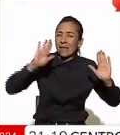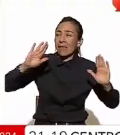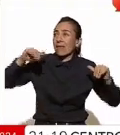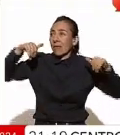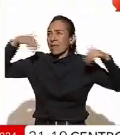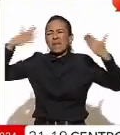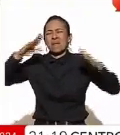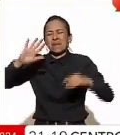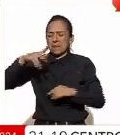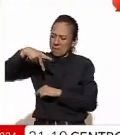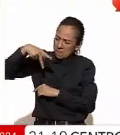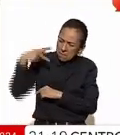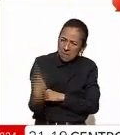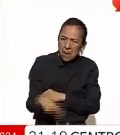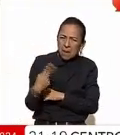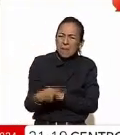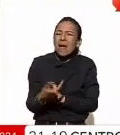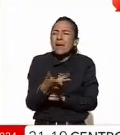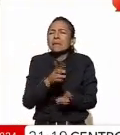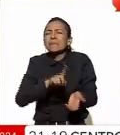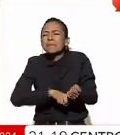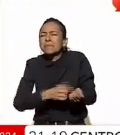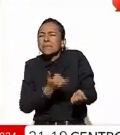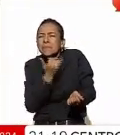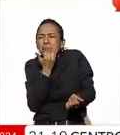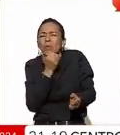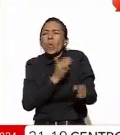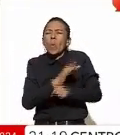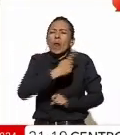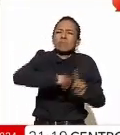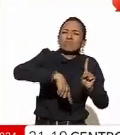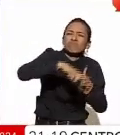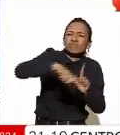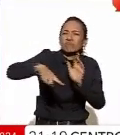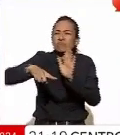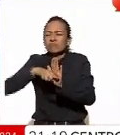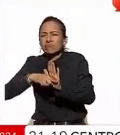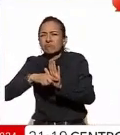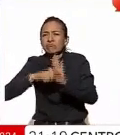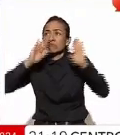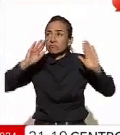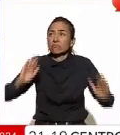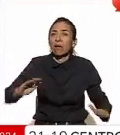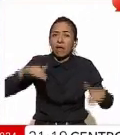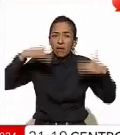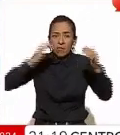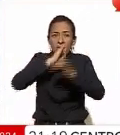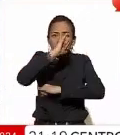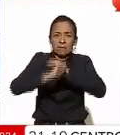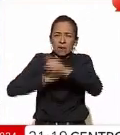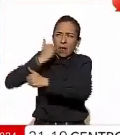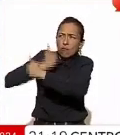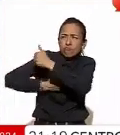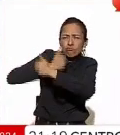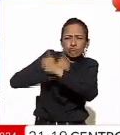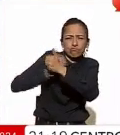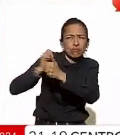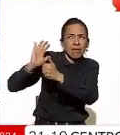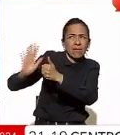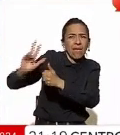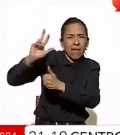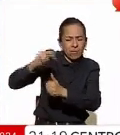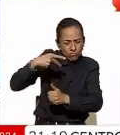interno. ¿Cuáles son las ventajas y desventajas que tendría dejar de competir en el mercado internacional de los